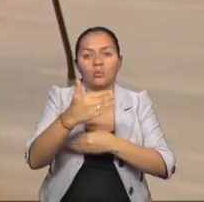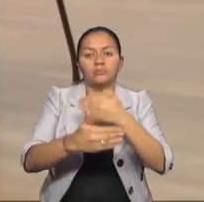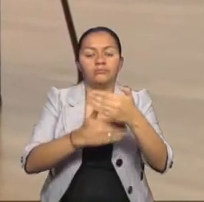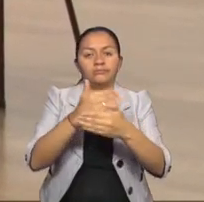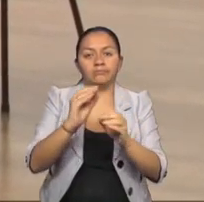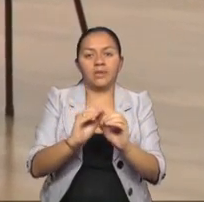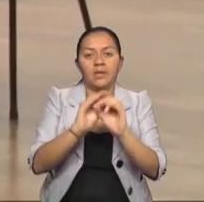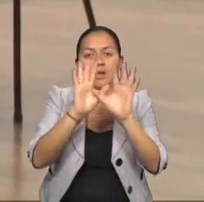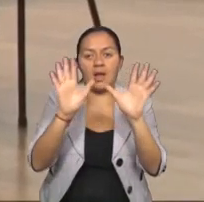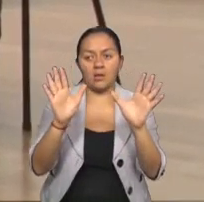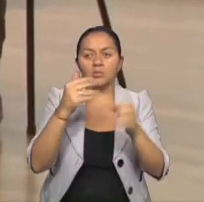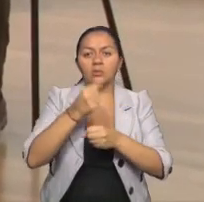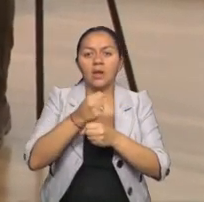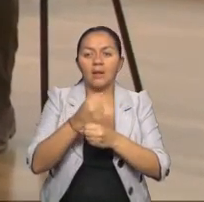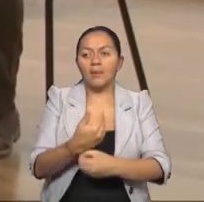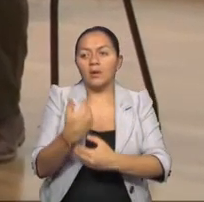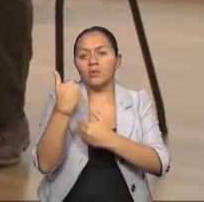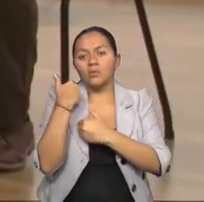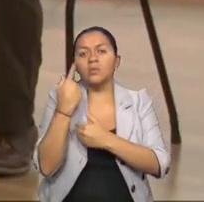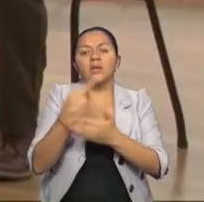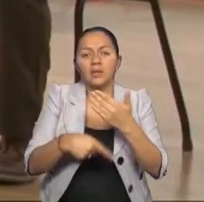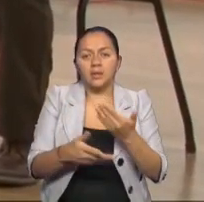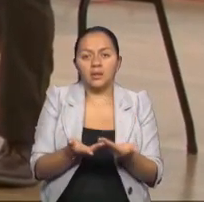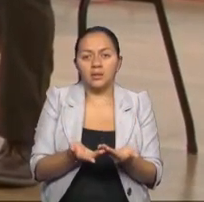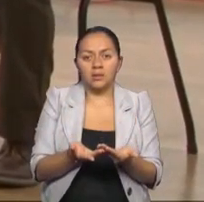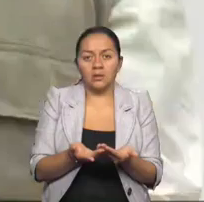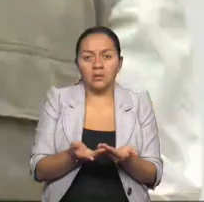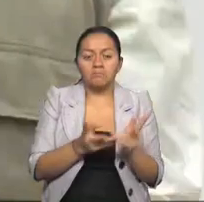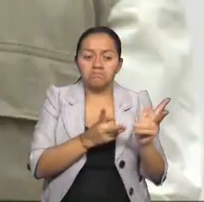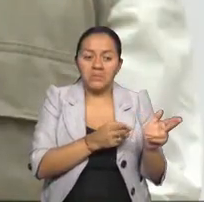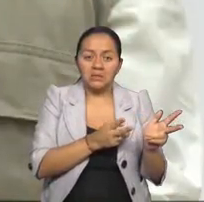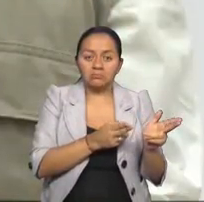es decir creo que debemos